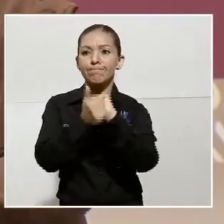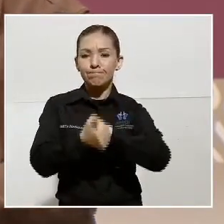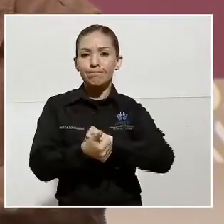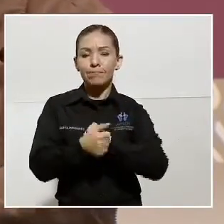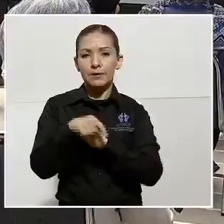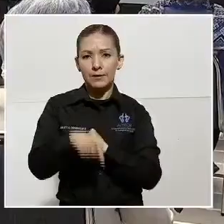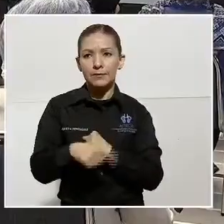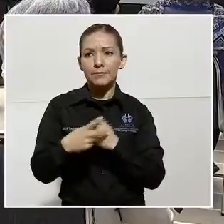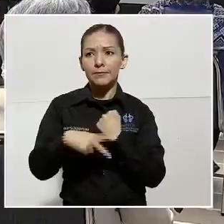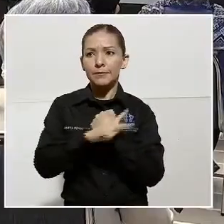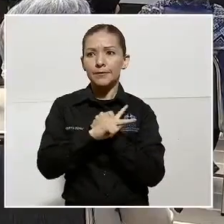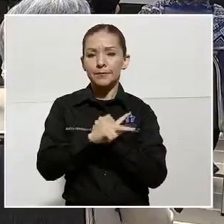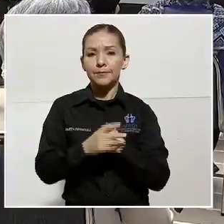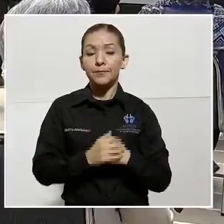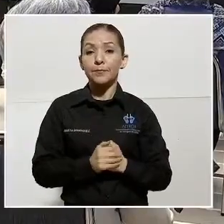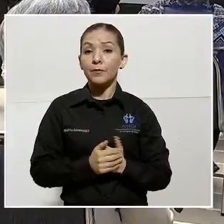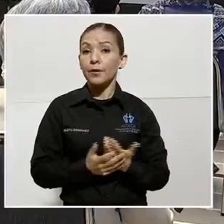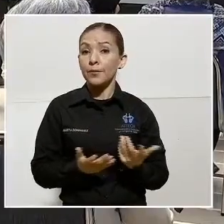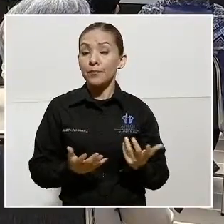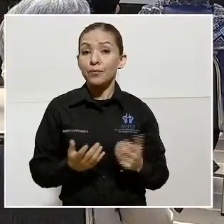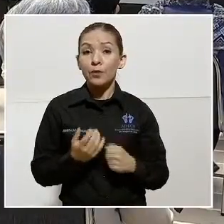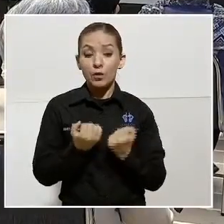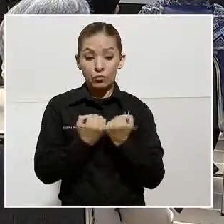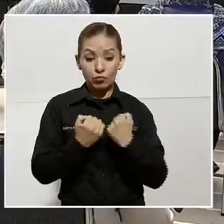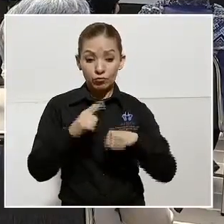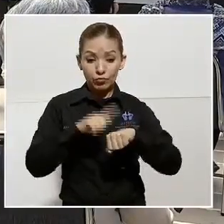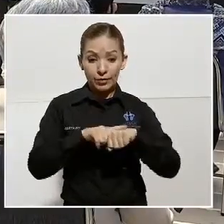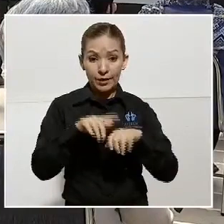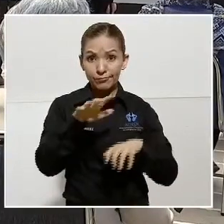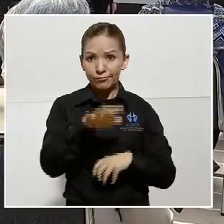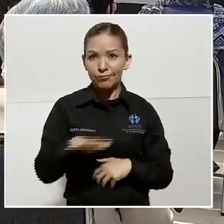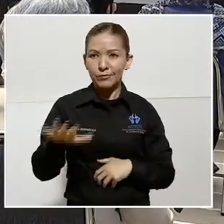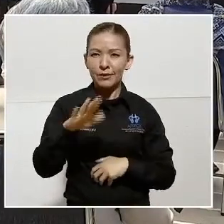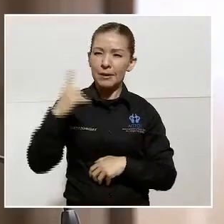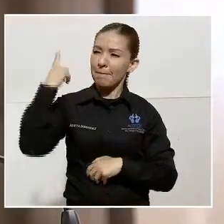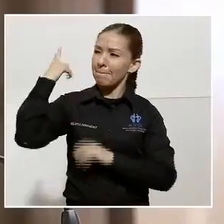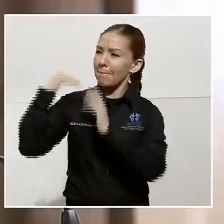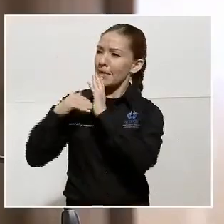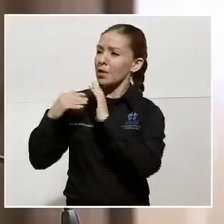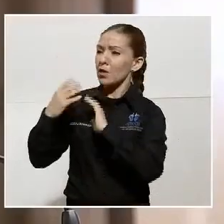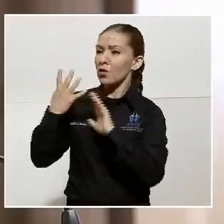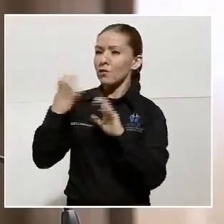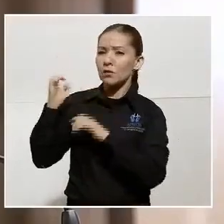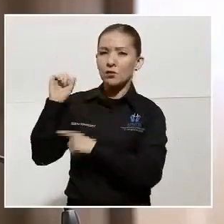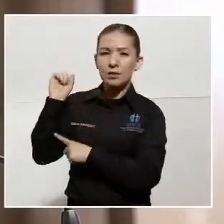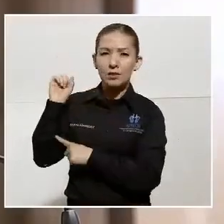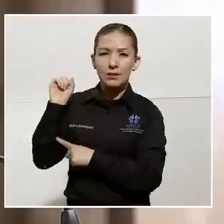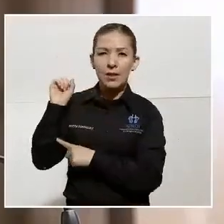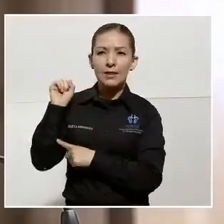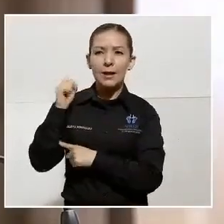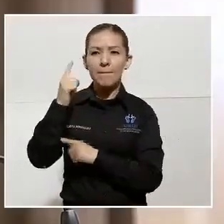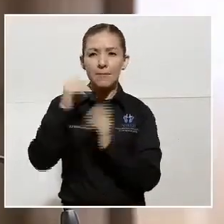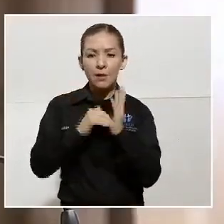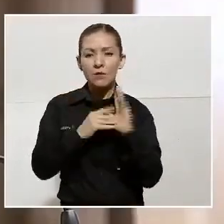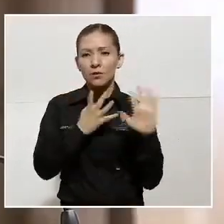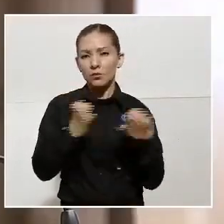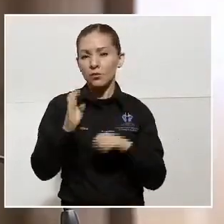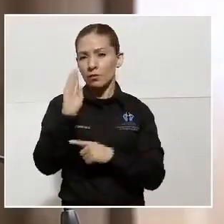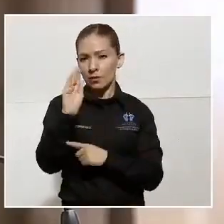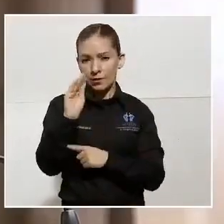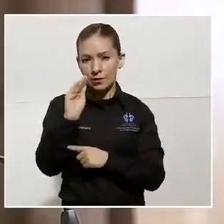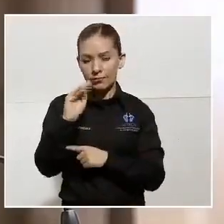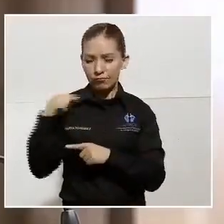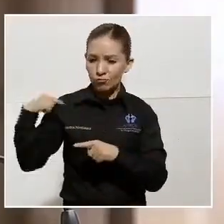país. La movilización social que se manifestó entre los años de 1960 y